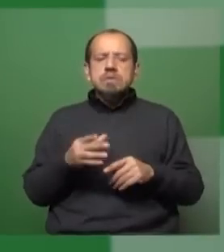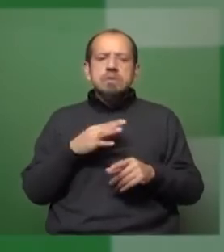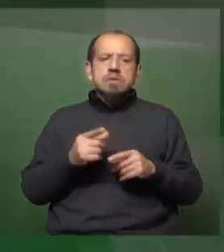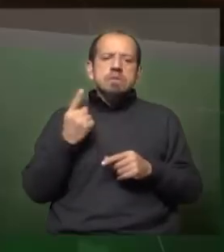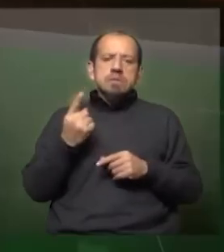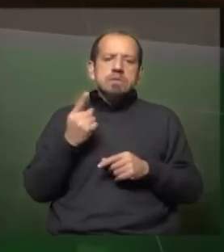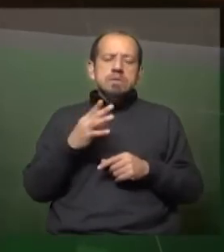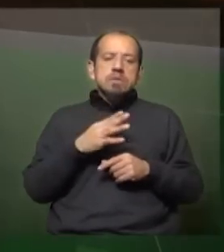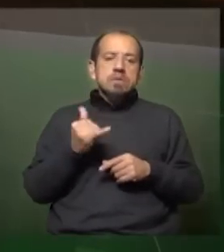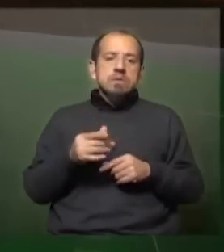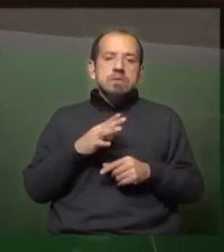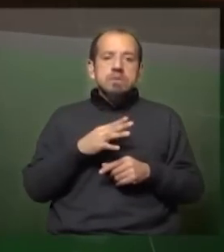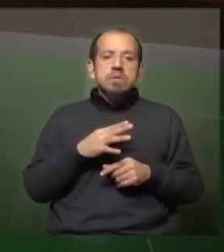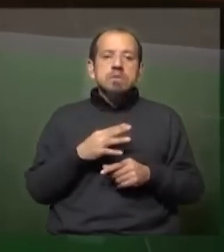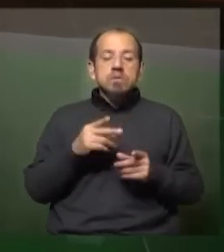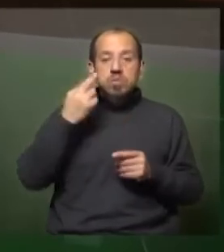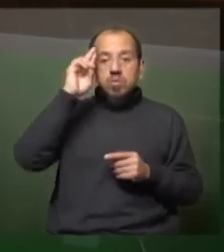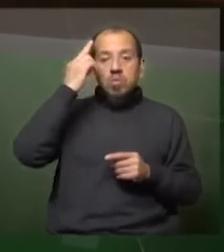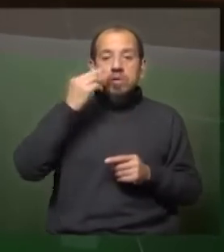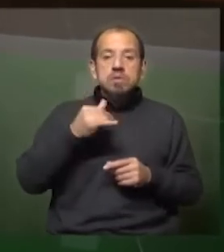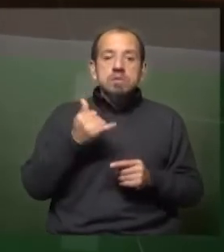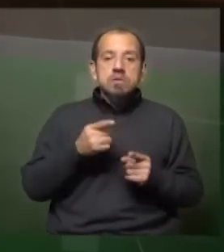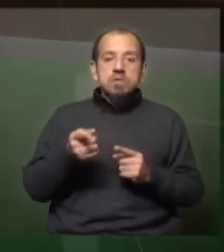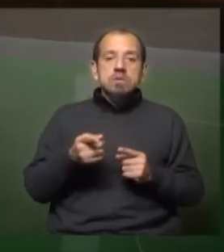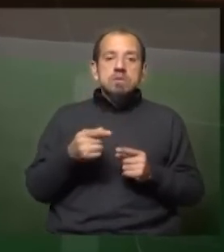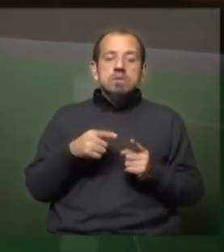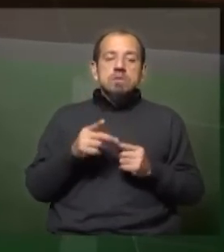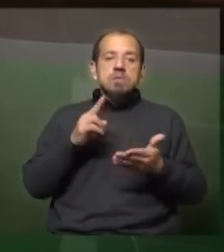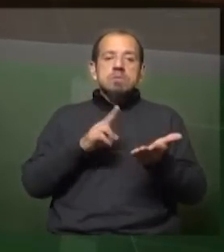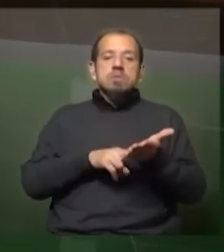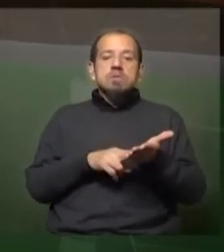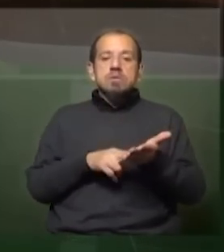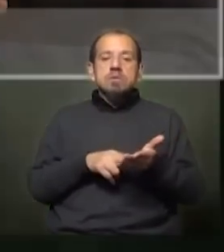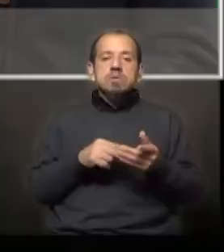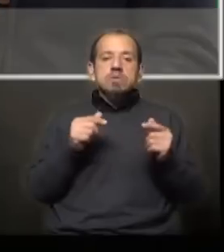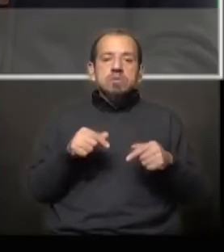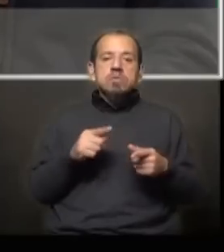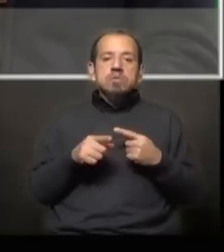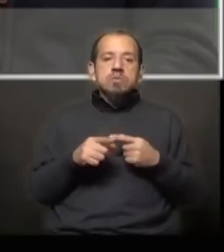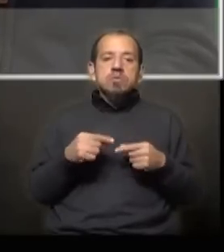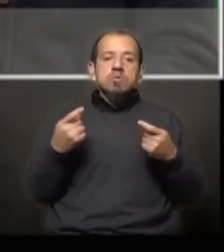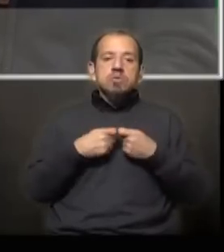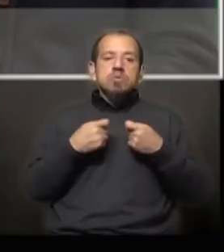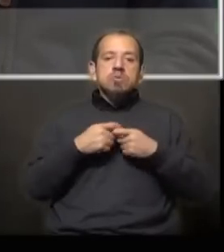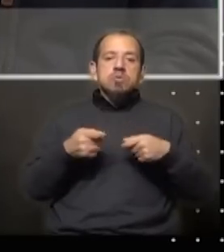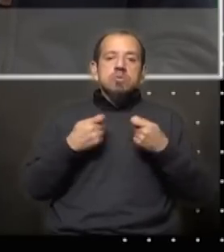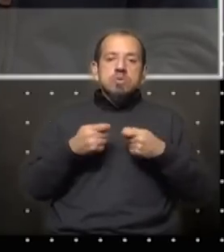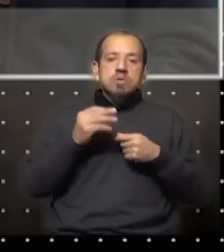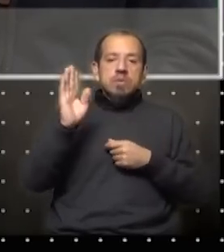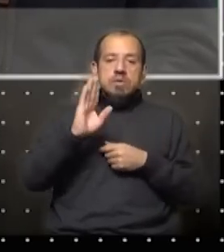primarias en estudios de impacto no porque el Uruguay tiene preferencias arancelarias con la región hoy nuestros principales centro comercial este año es